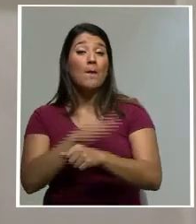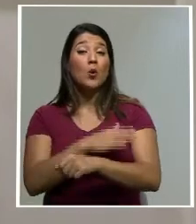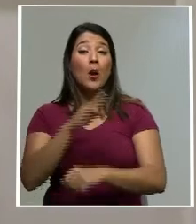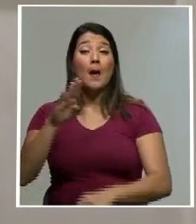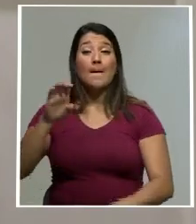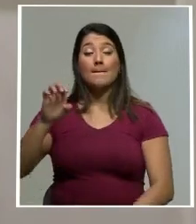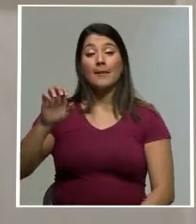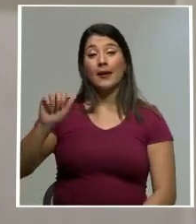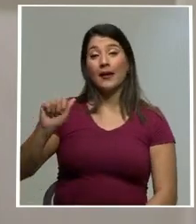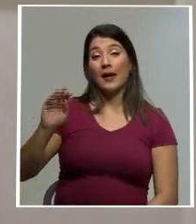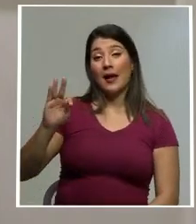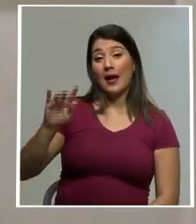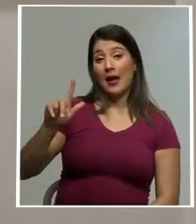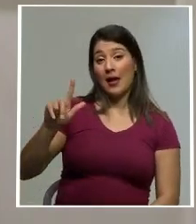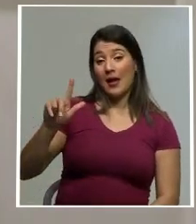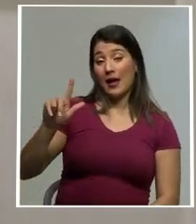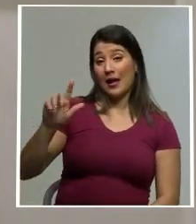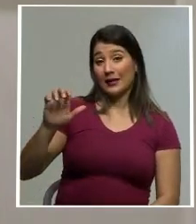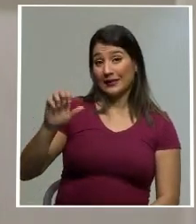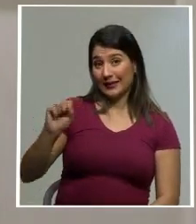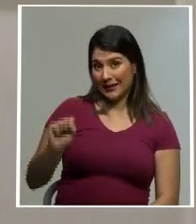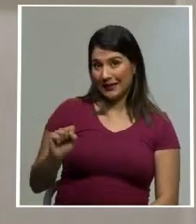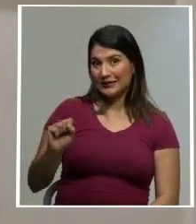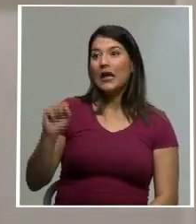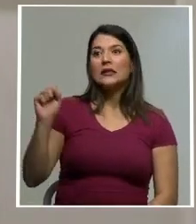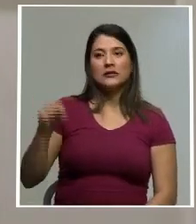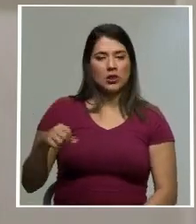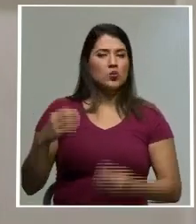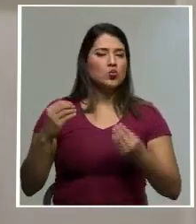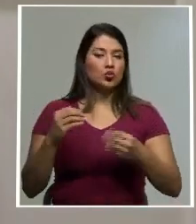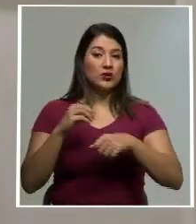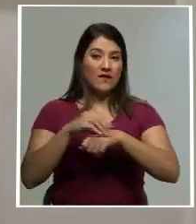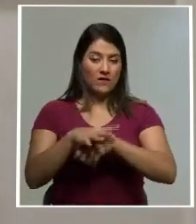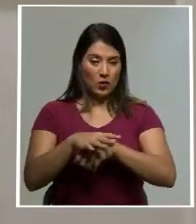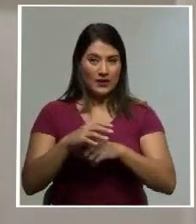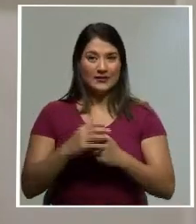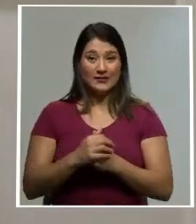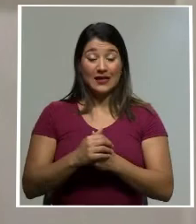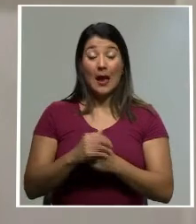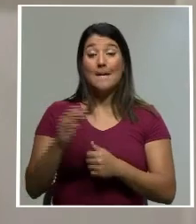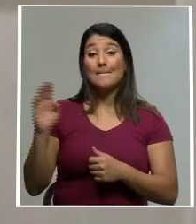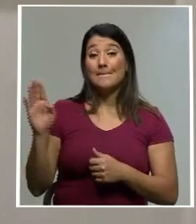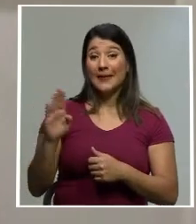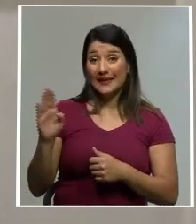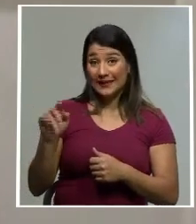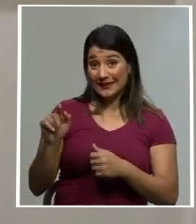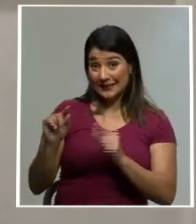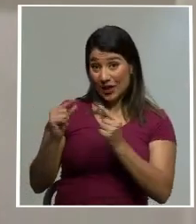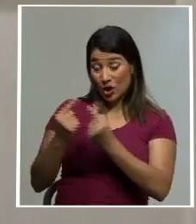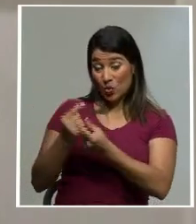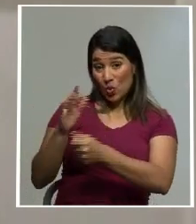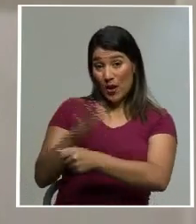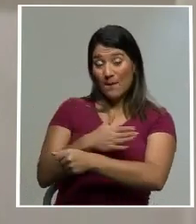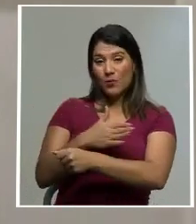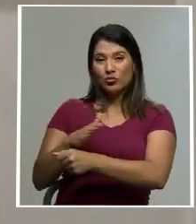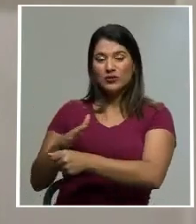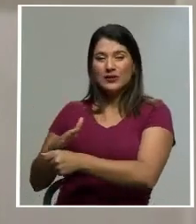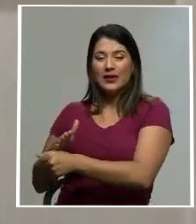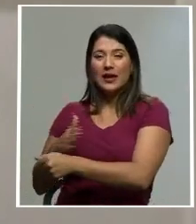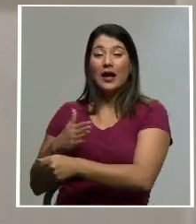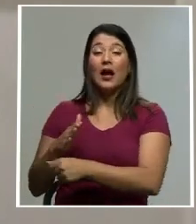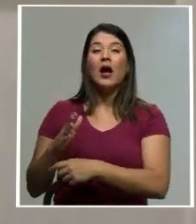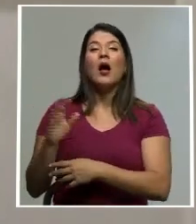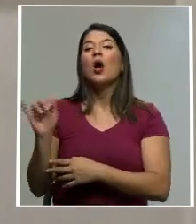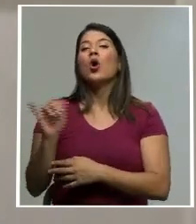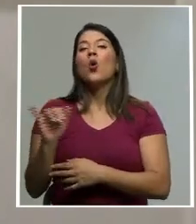fuera no sé, una canción, los Beatles como pretexto, ¿verdad? Creativo, serían como el